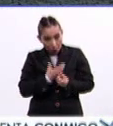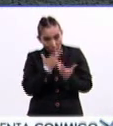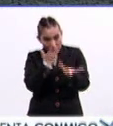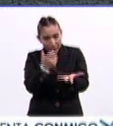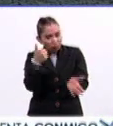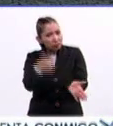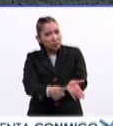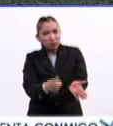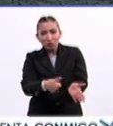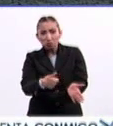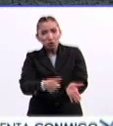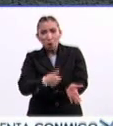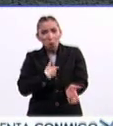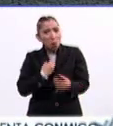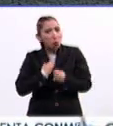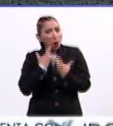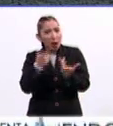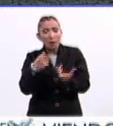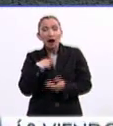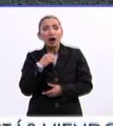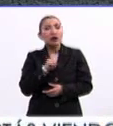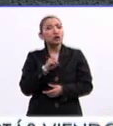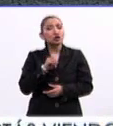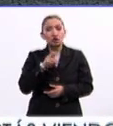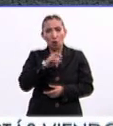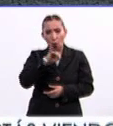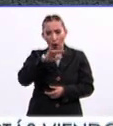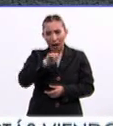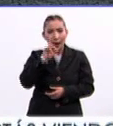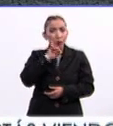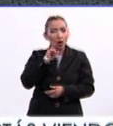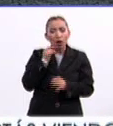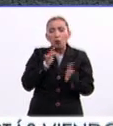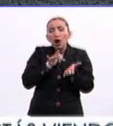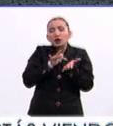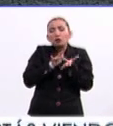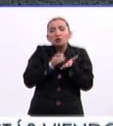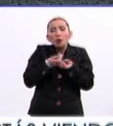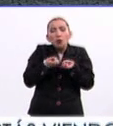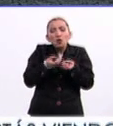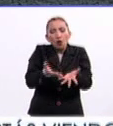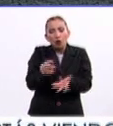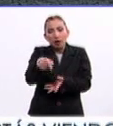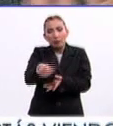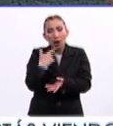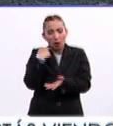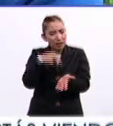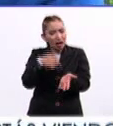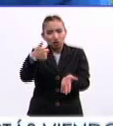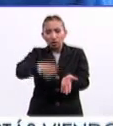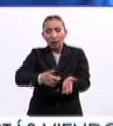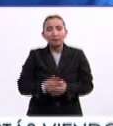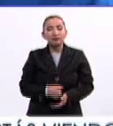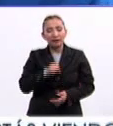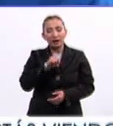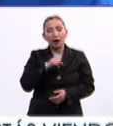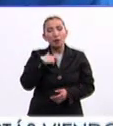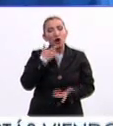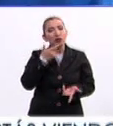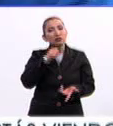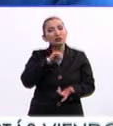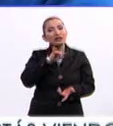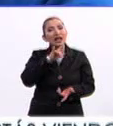Sor Juana nada más necesita una ayudadita, pero sigue hablando. ¿Cuál es el silabario básico para leer Primero